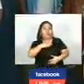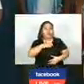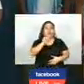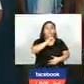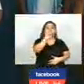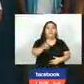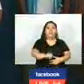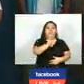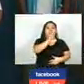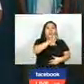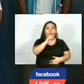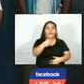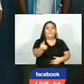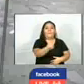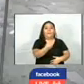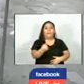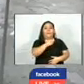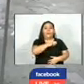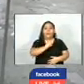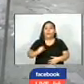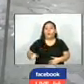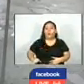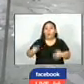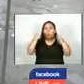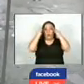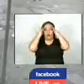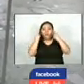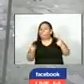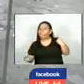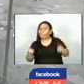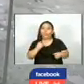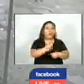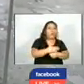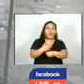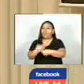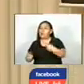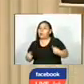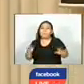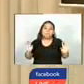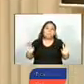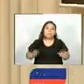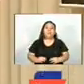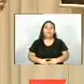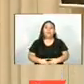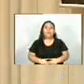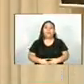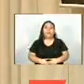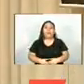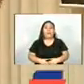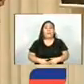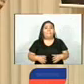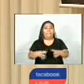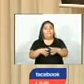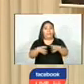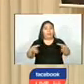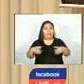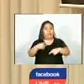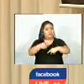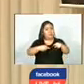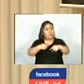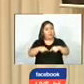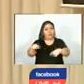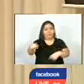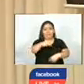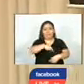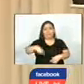50% de los salvadoreños no tiene un partido de preferencia. Poco más de la mayoría, poco más de la mitad de